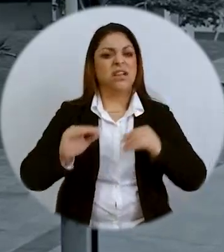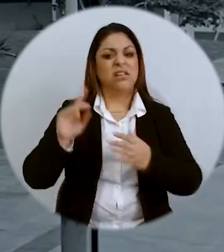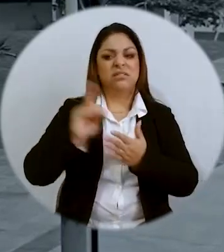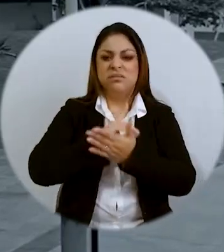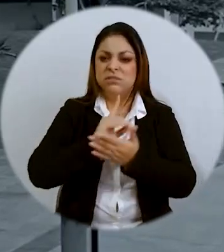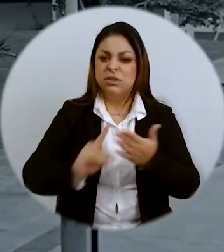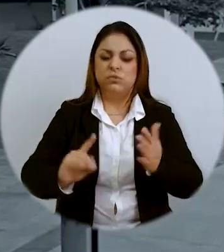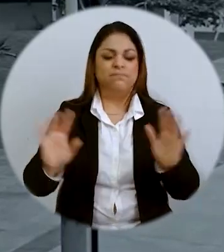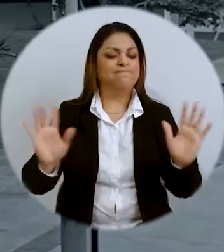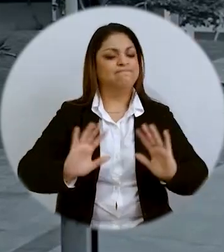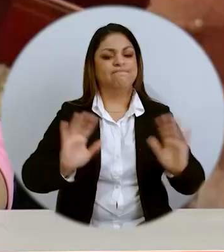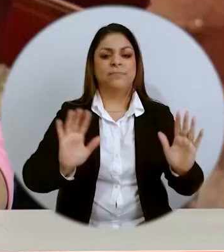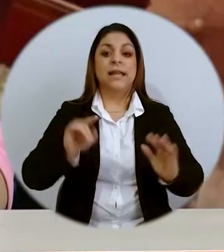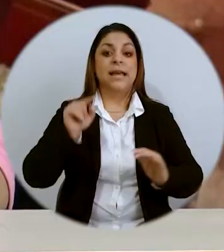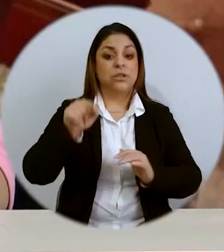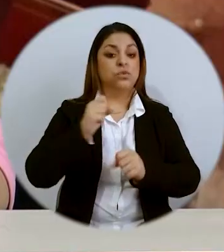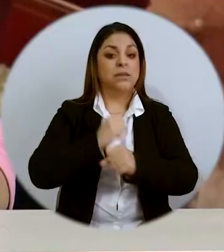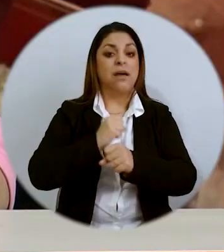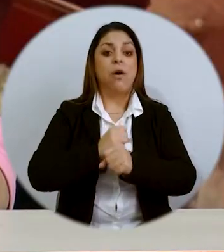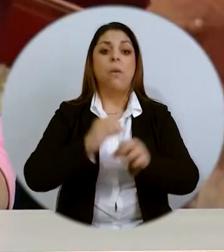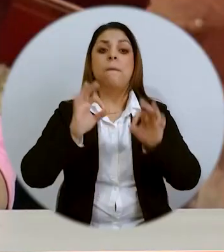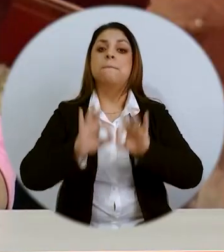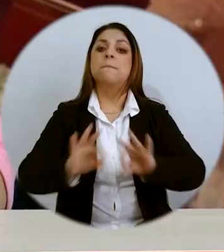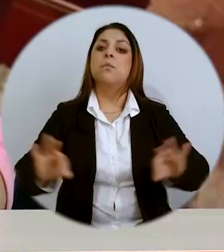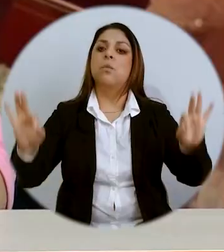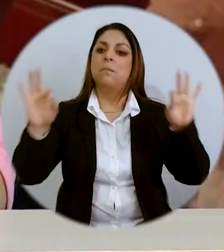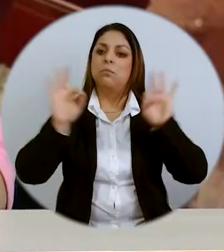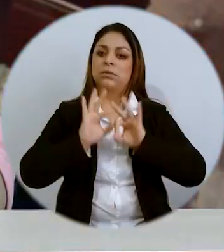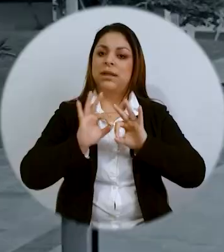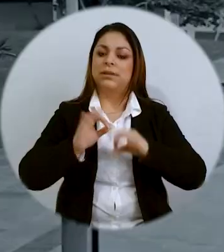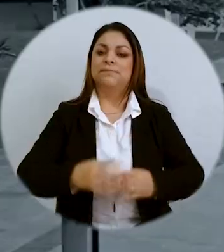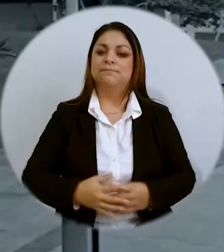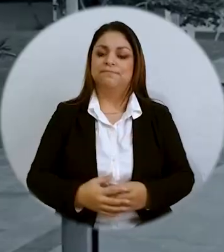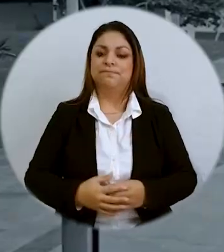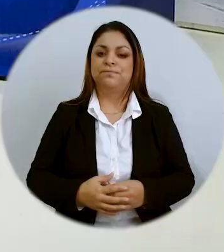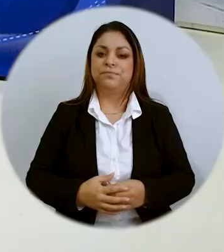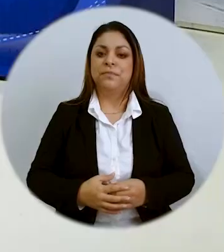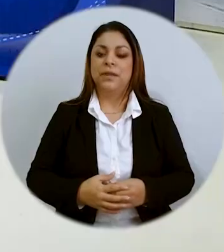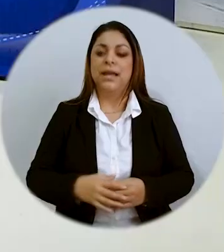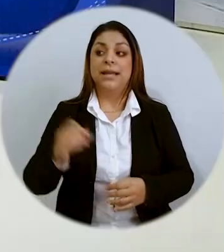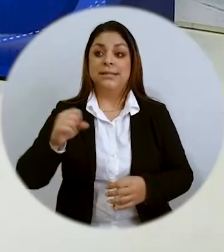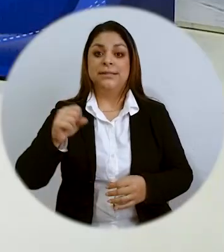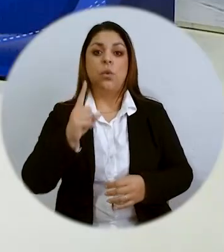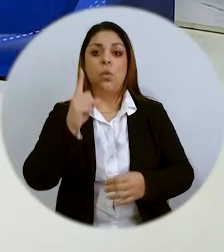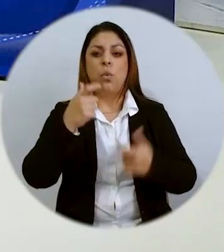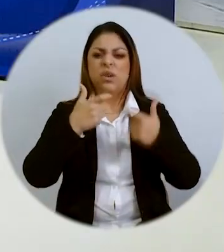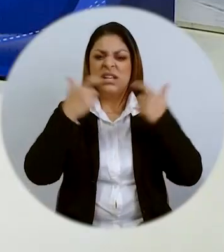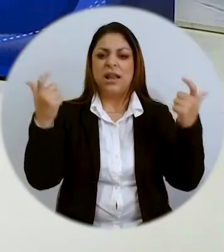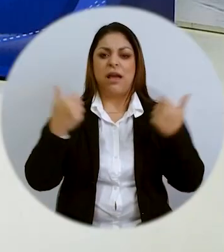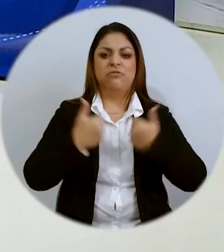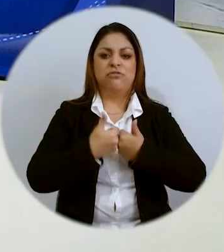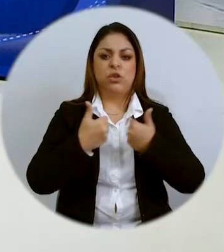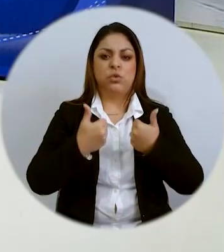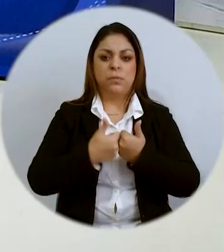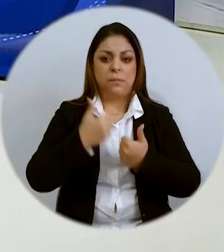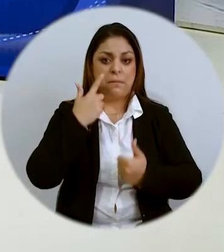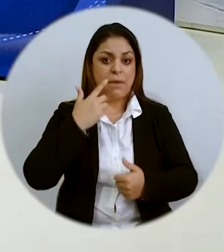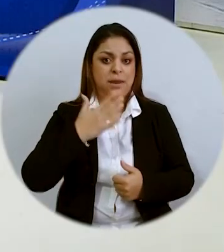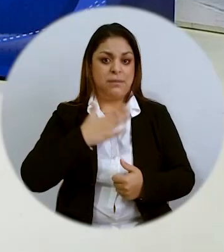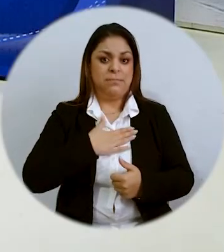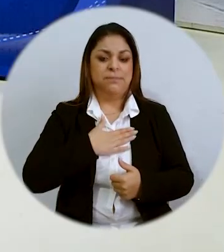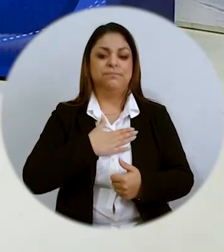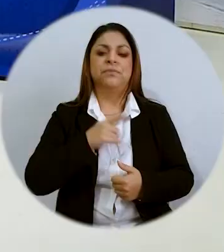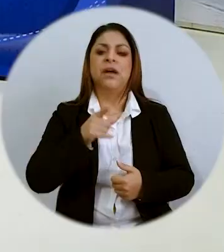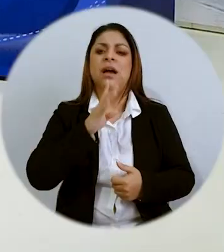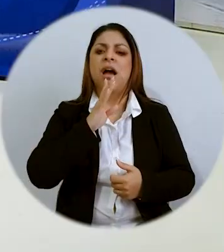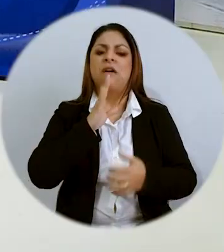y demás. Ahí hay una tarea sumamente importante. Sí. Uno de los grandes retos, me parece a mí, en este momento, tiene